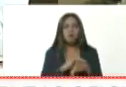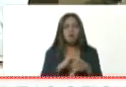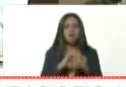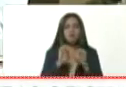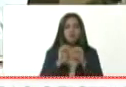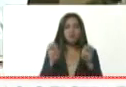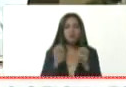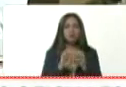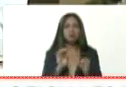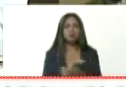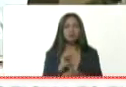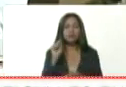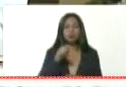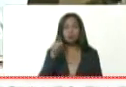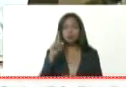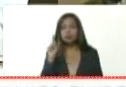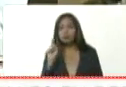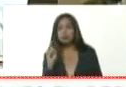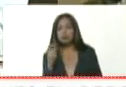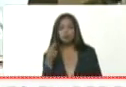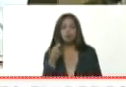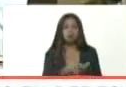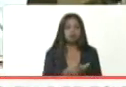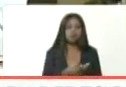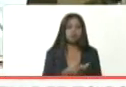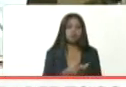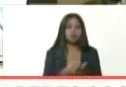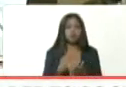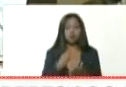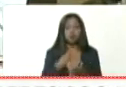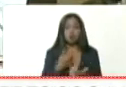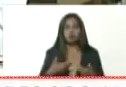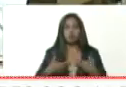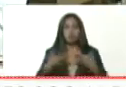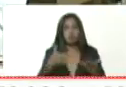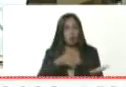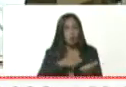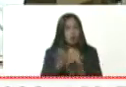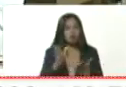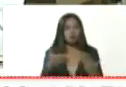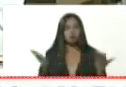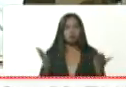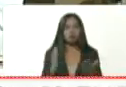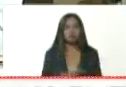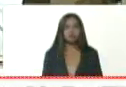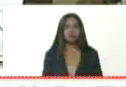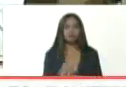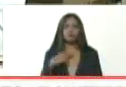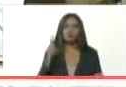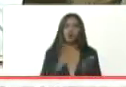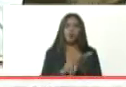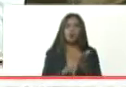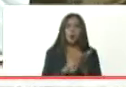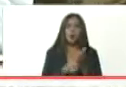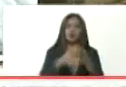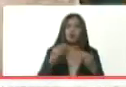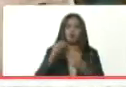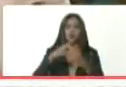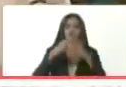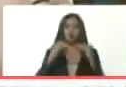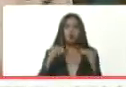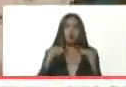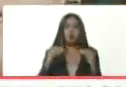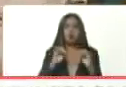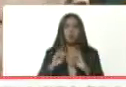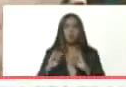si necesitan recursos yo se los garantizo es más lo voy a probar hoy todos los recursos